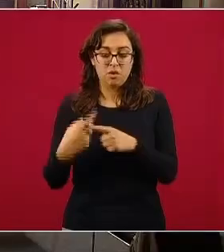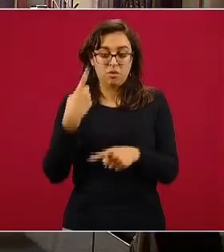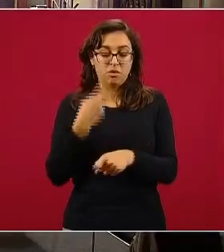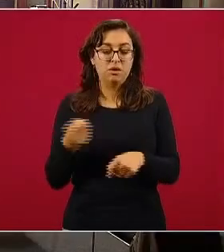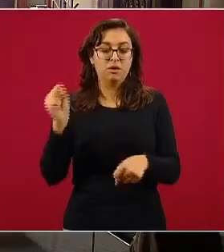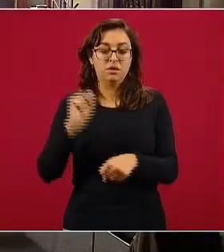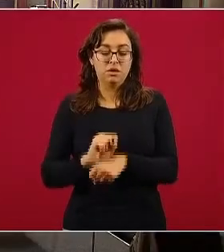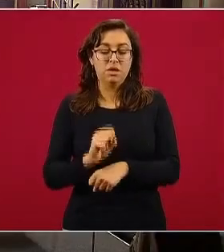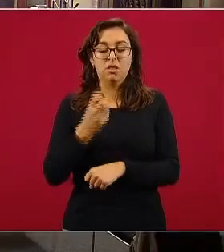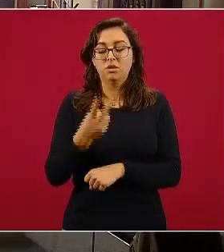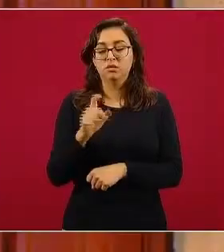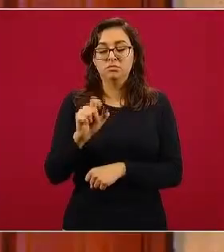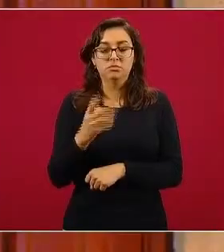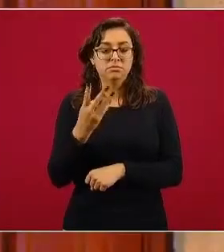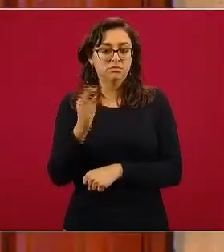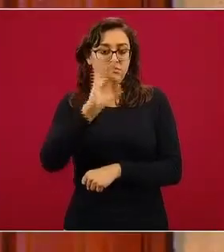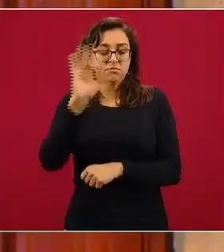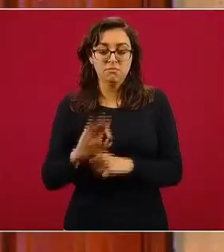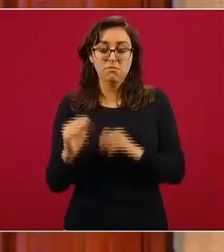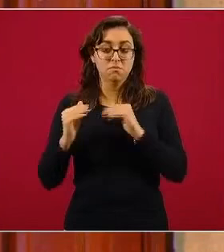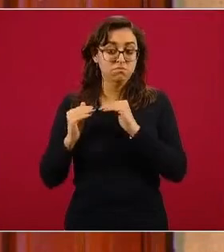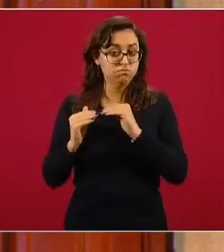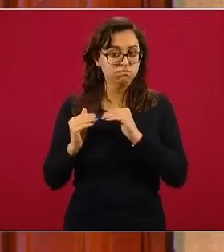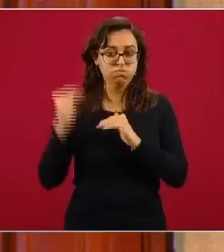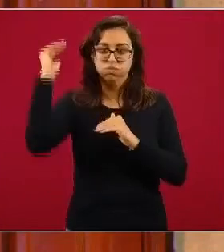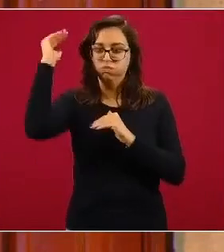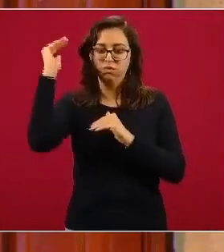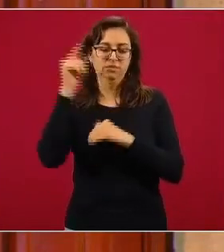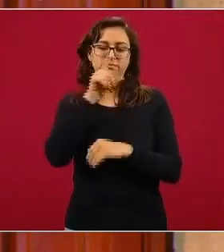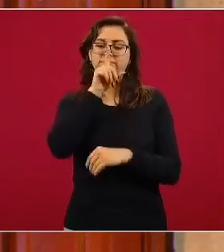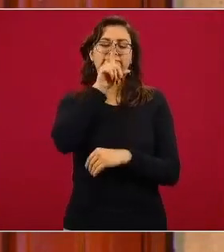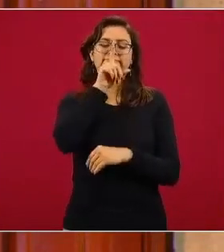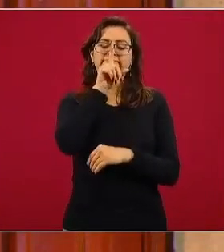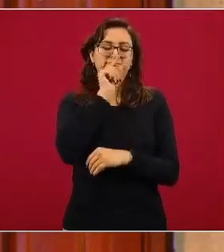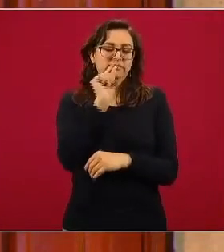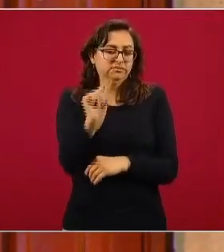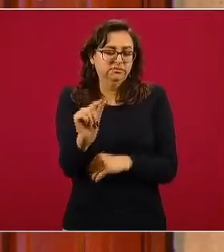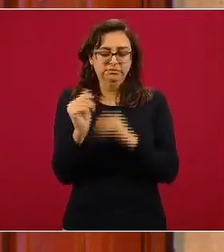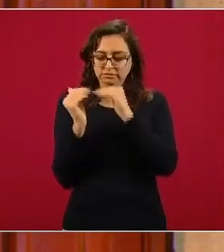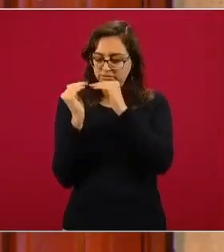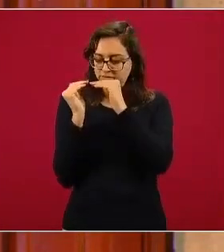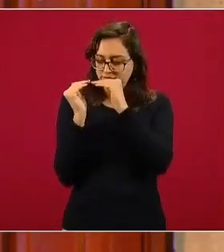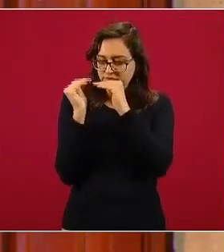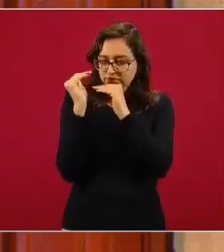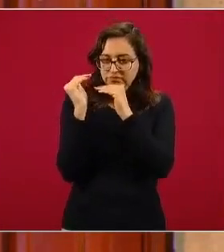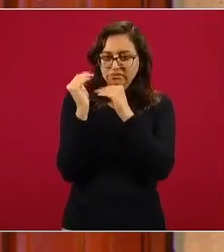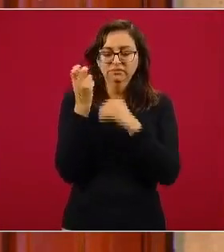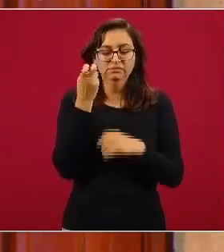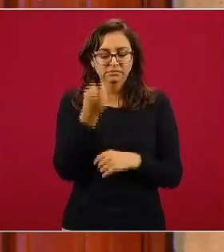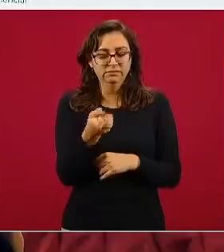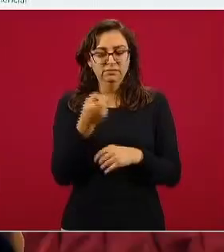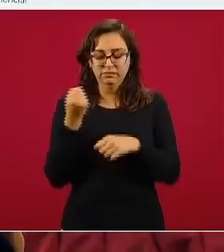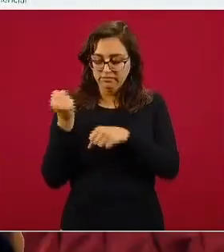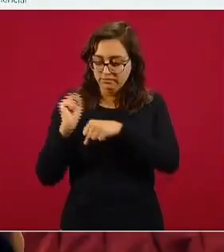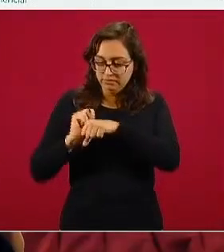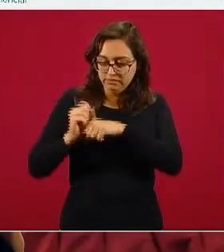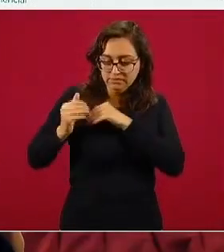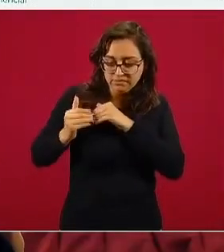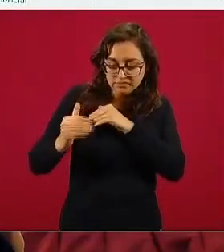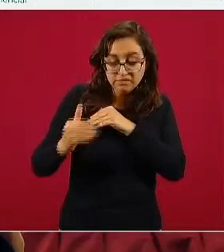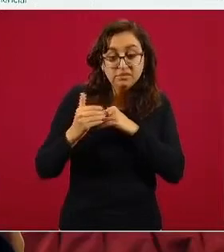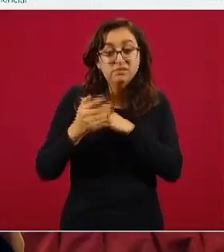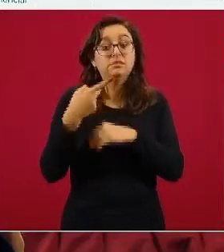2.4%. No ha habido un incremento, digamos, todavía importante en este porcentaje de cambio semanal, pero